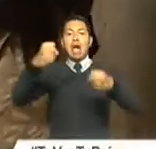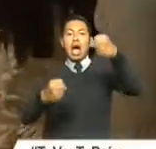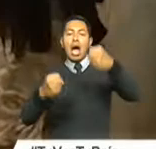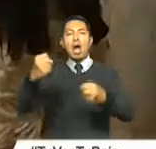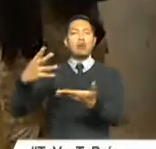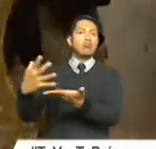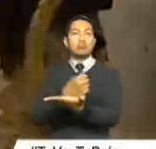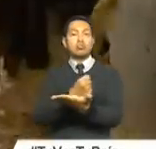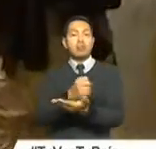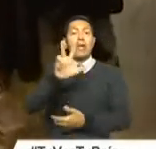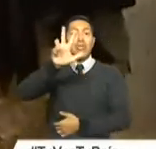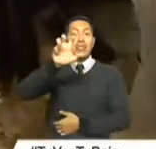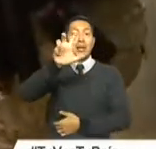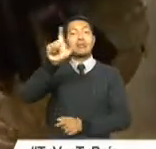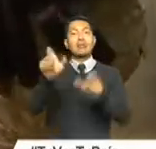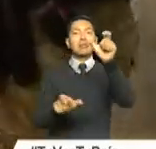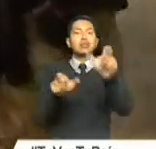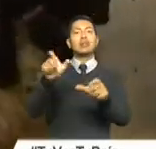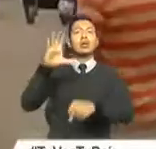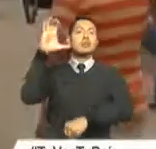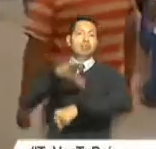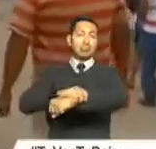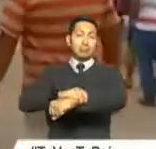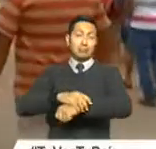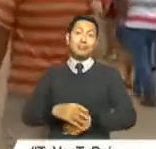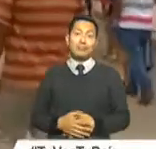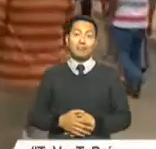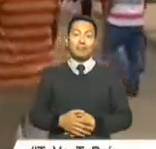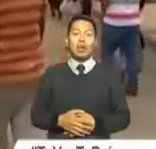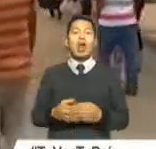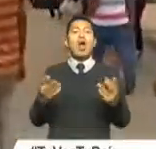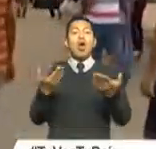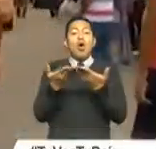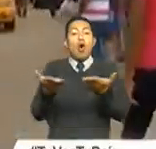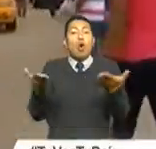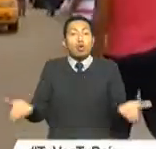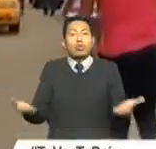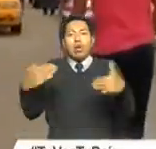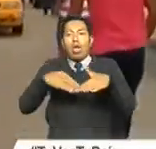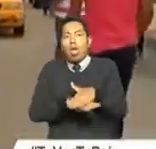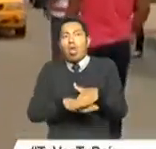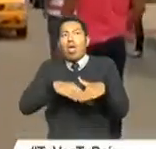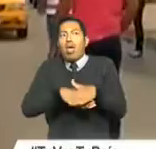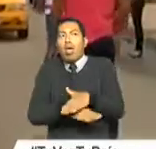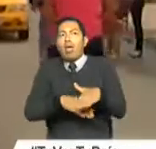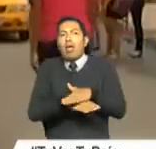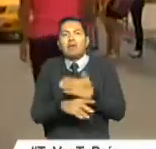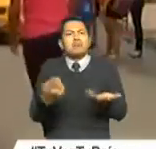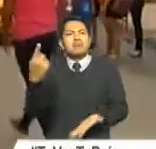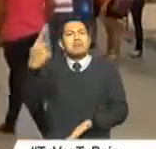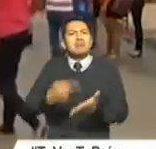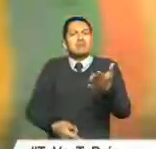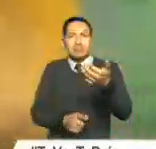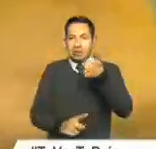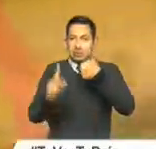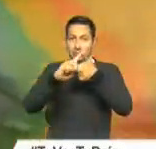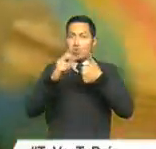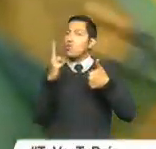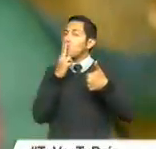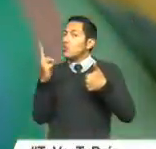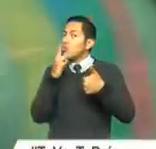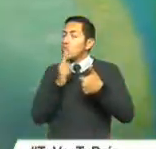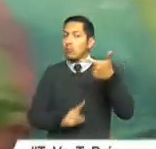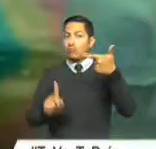13 personas. Se identificó que los tres productos más reincidentes en el intento de ingreso ilegal al país son